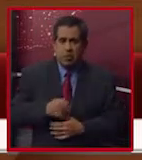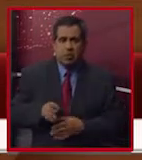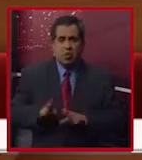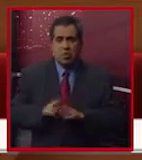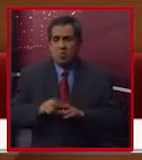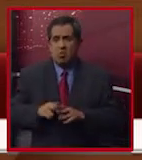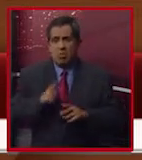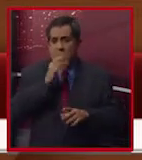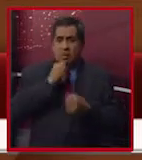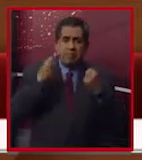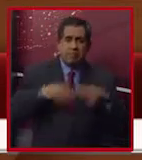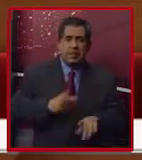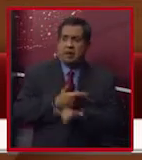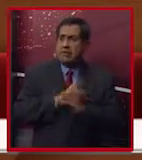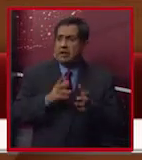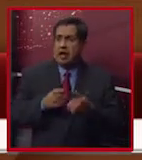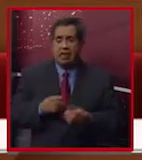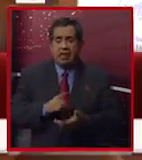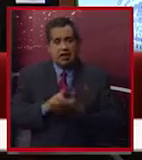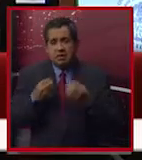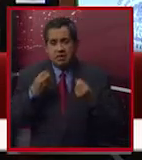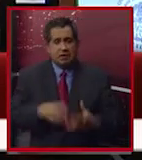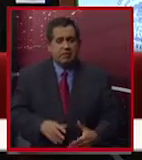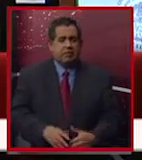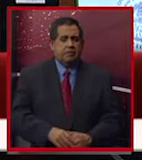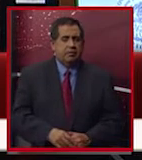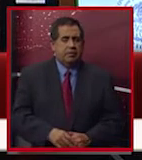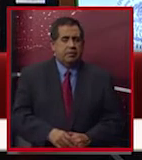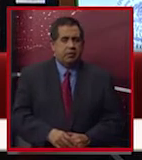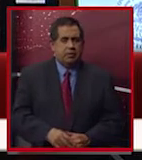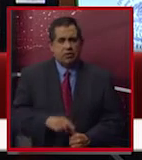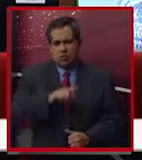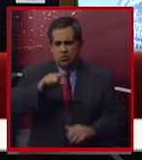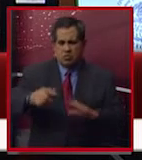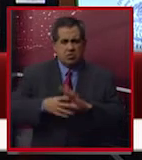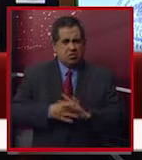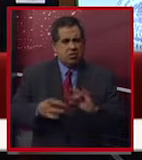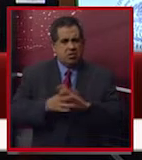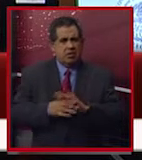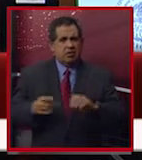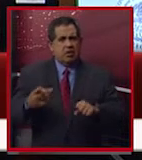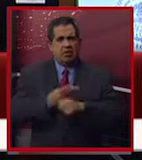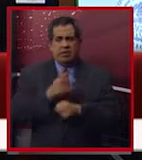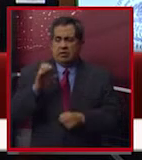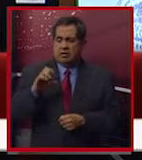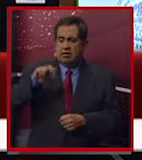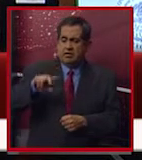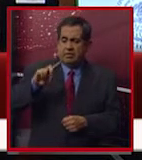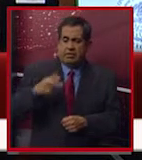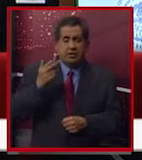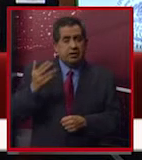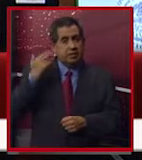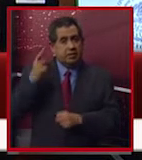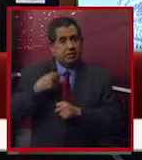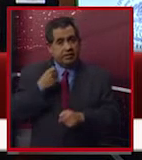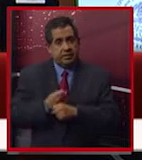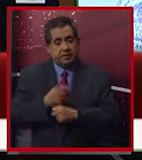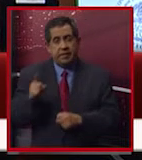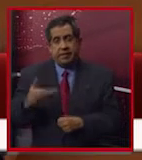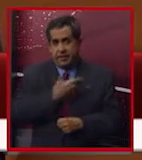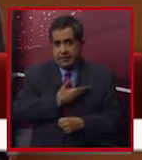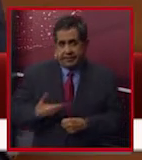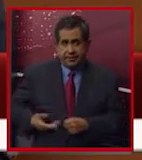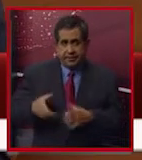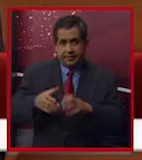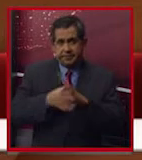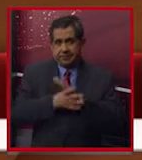de libertades y derechos. Al ofrecer más cifras sobre el papel que tuvo la CNDH el año pasado, el presidente de